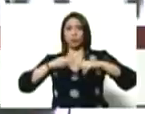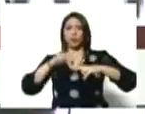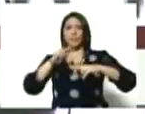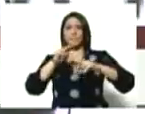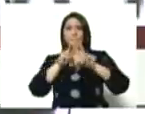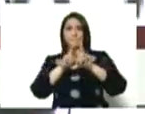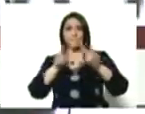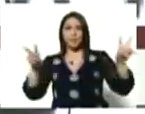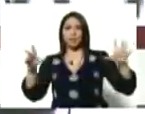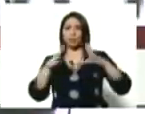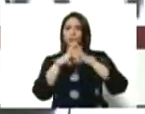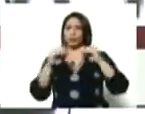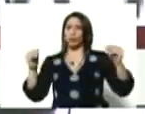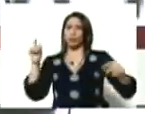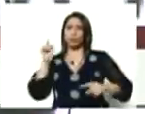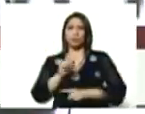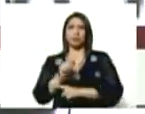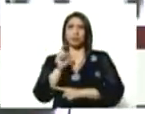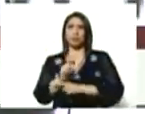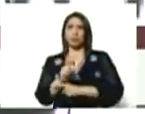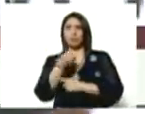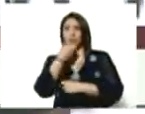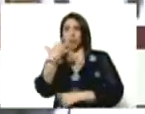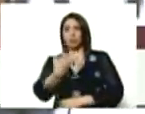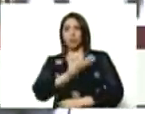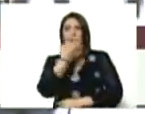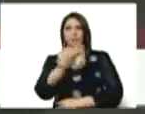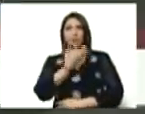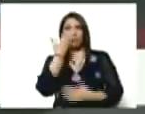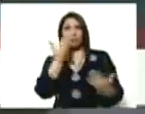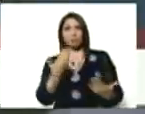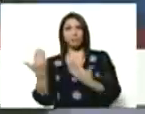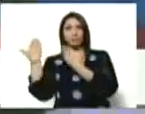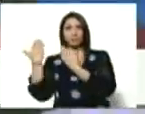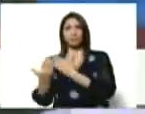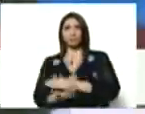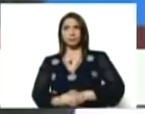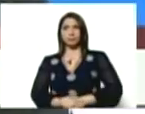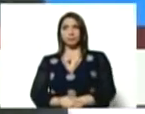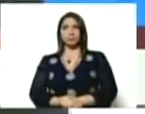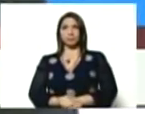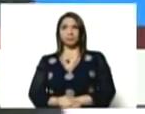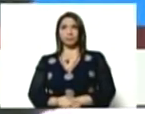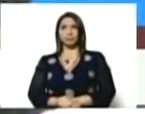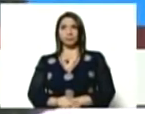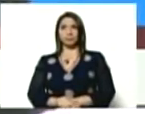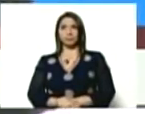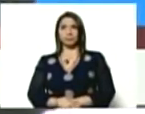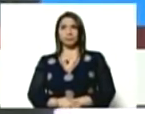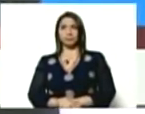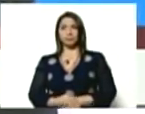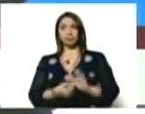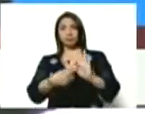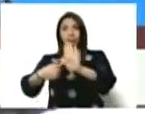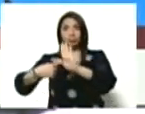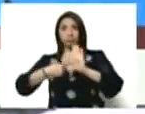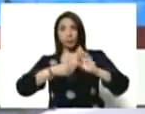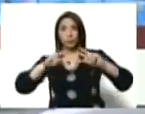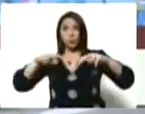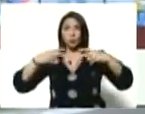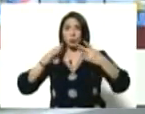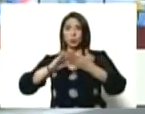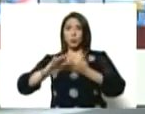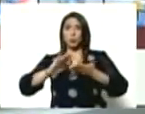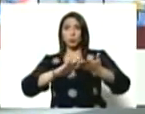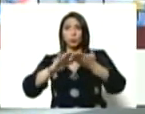todos y todas nos merecemos. Buenas tardes, queridos compañeros. Gracias. manera es presentada la nueva solución